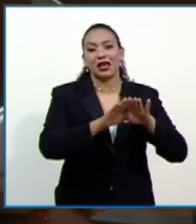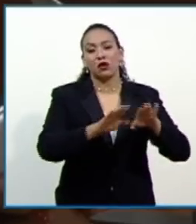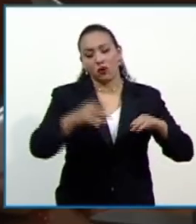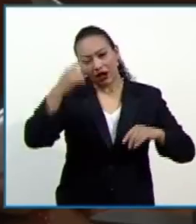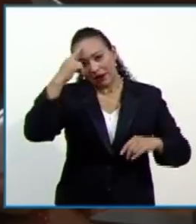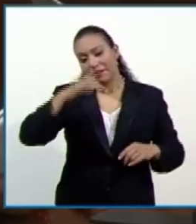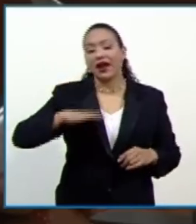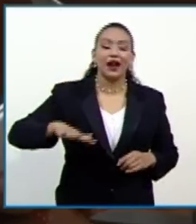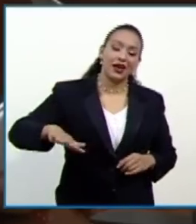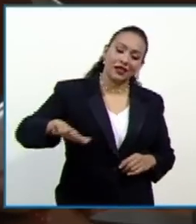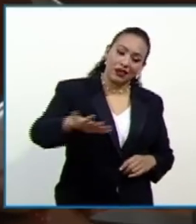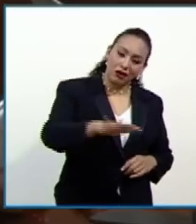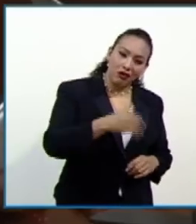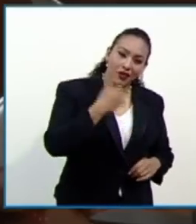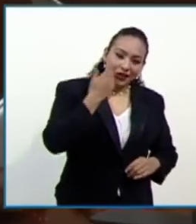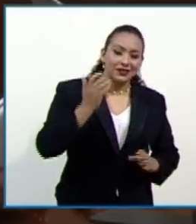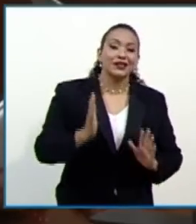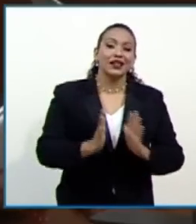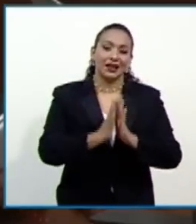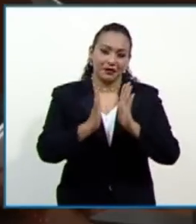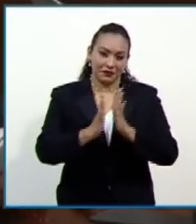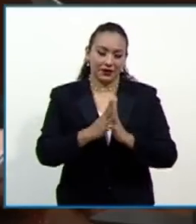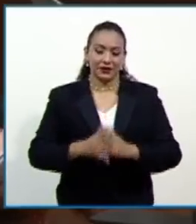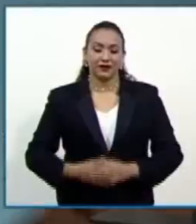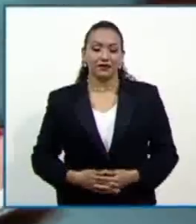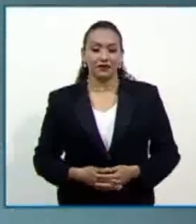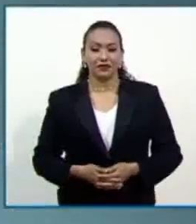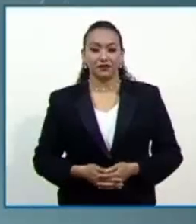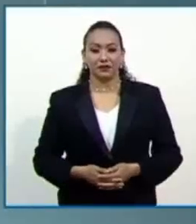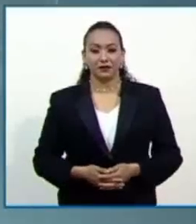las personas participantes en el proceso.